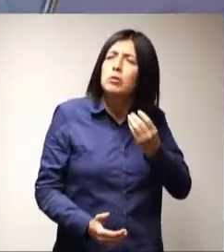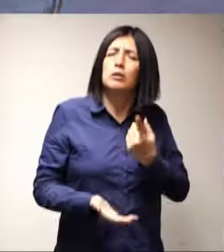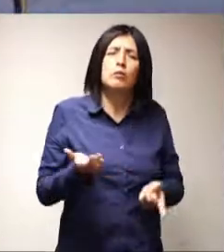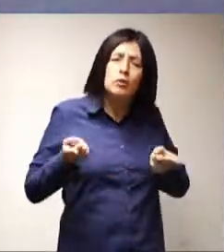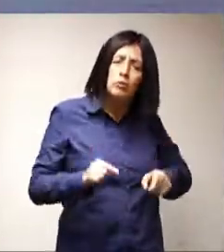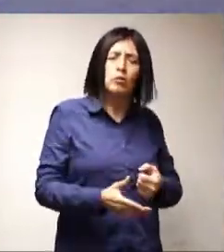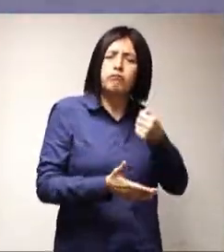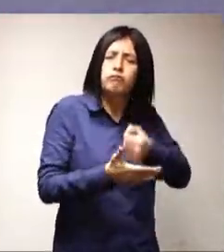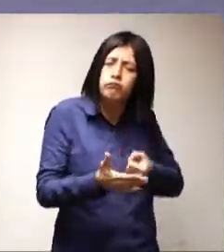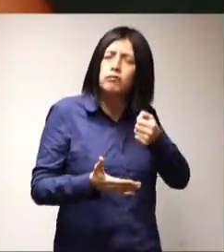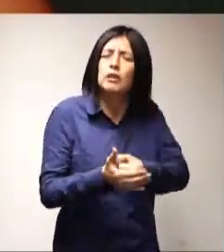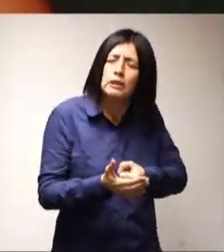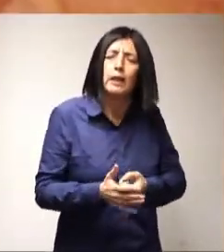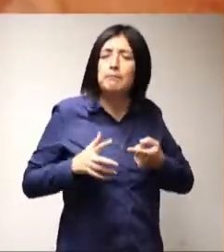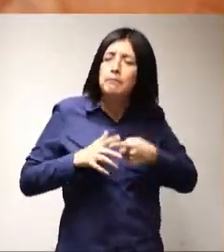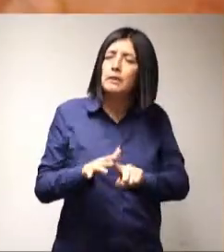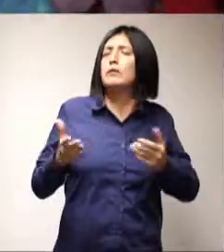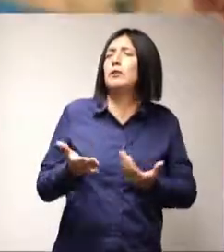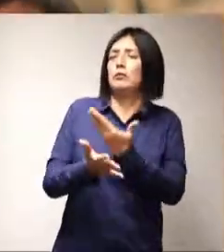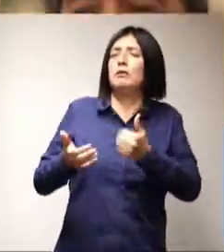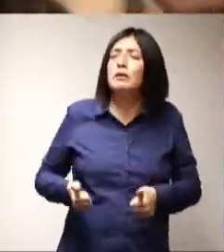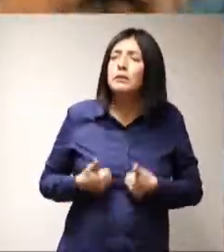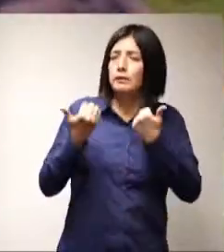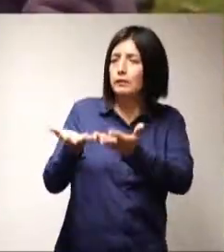porque cada impulso es una nueva vida.